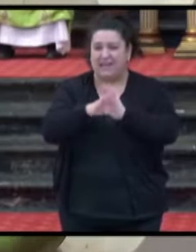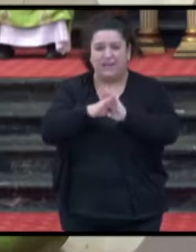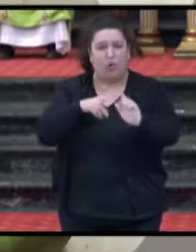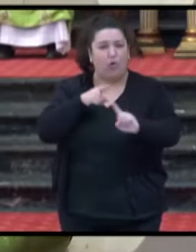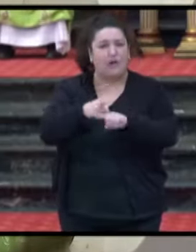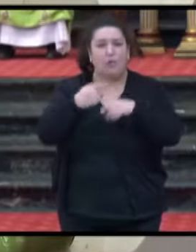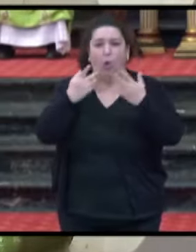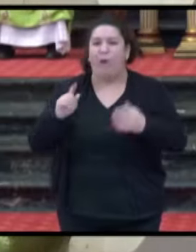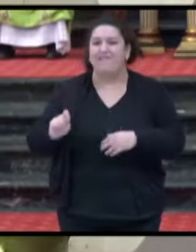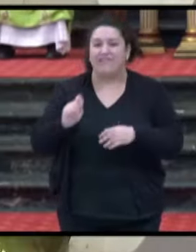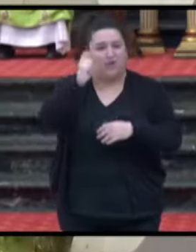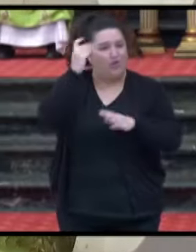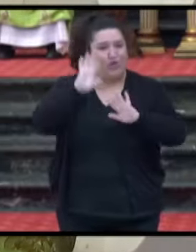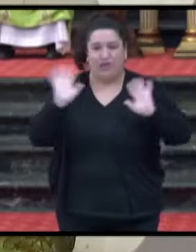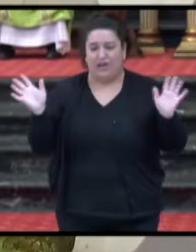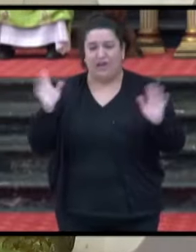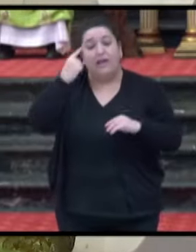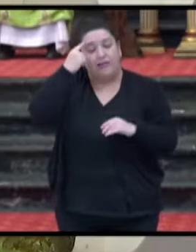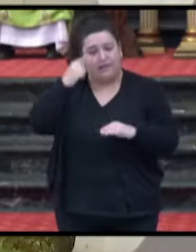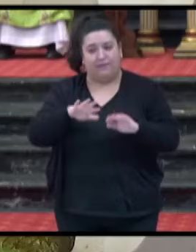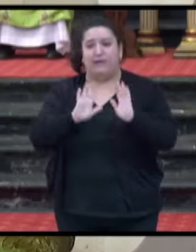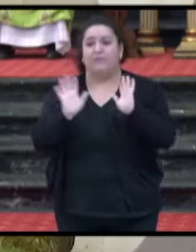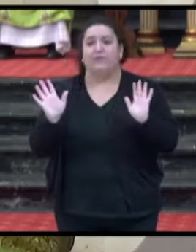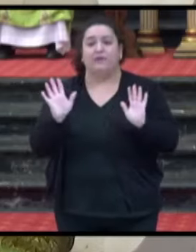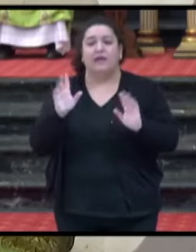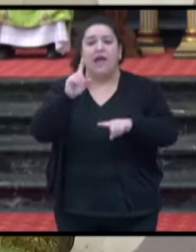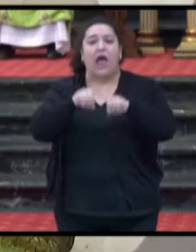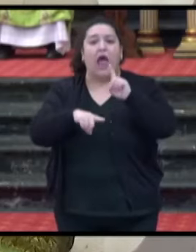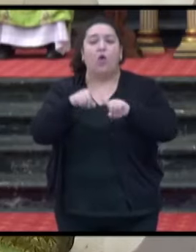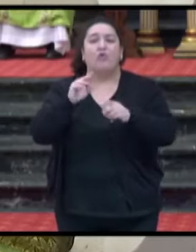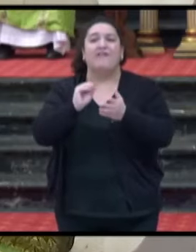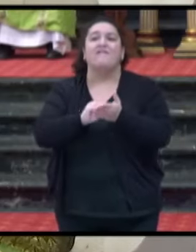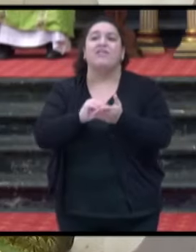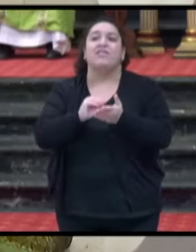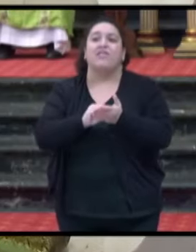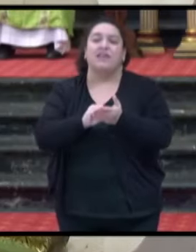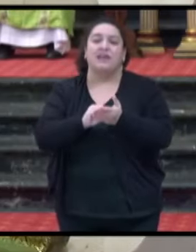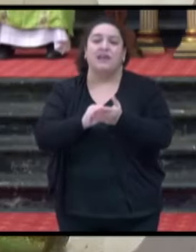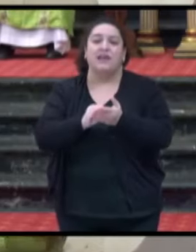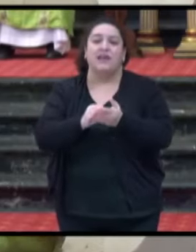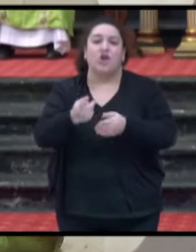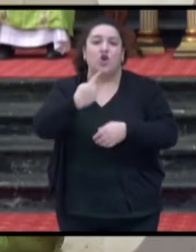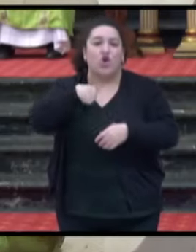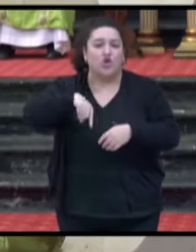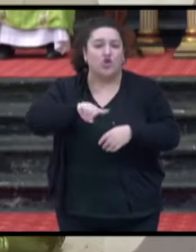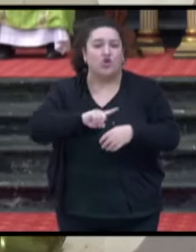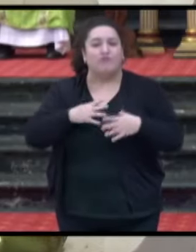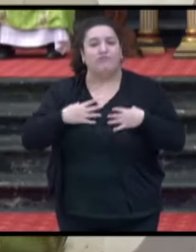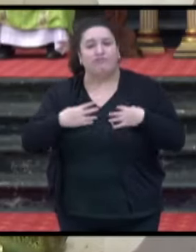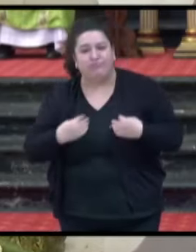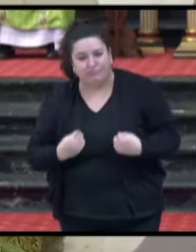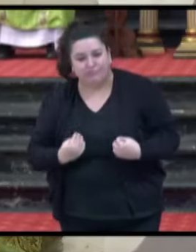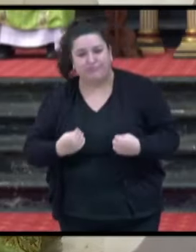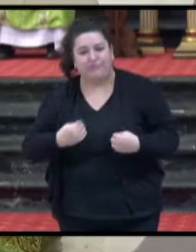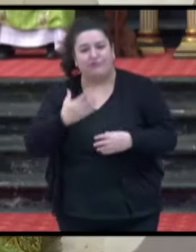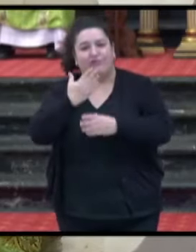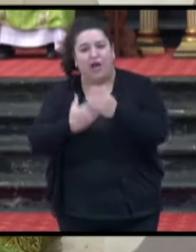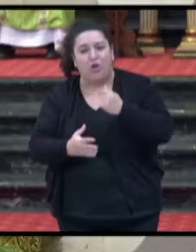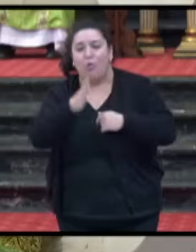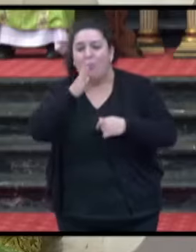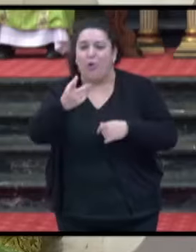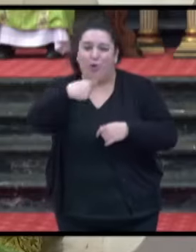victoria ya sabemos que algunas veces experimentamos la Der rota porque somos